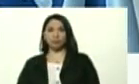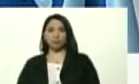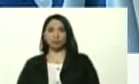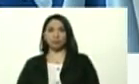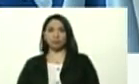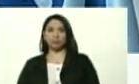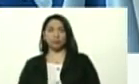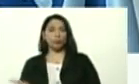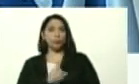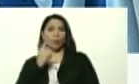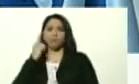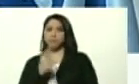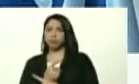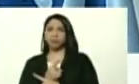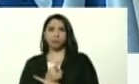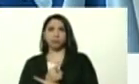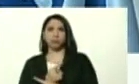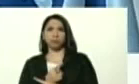que no debiera